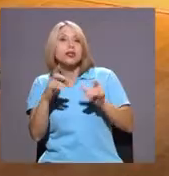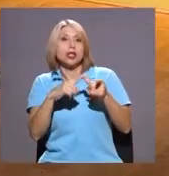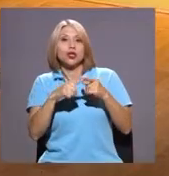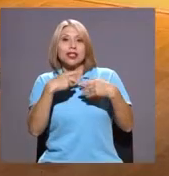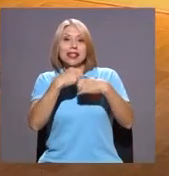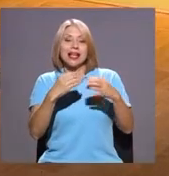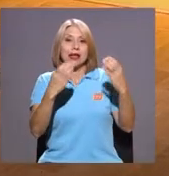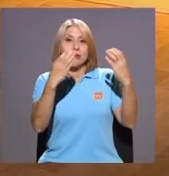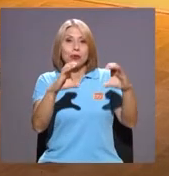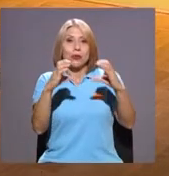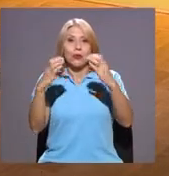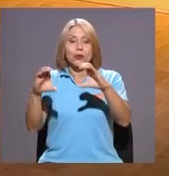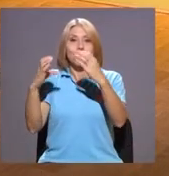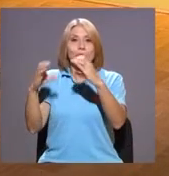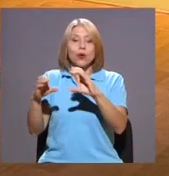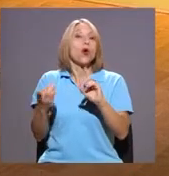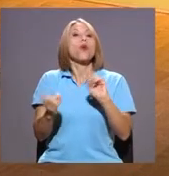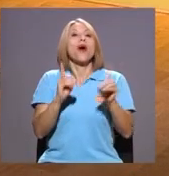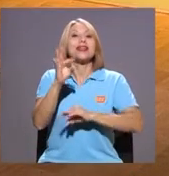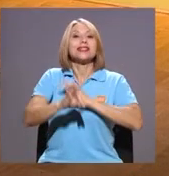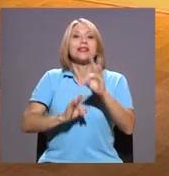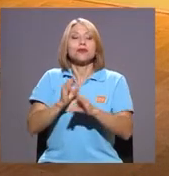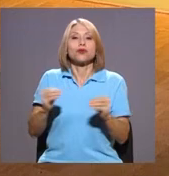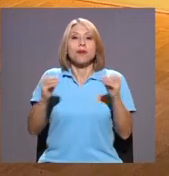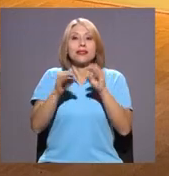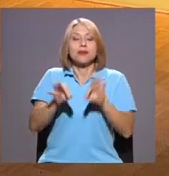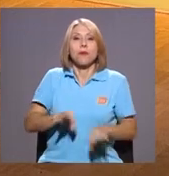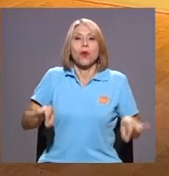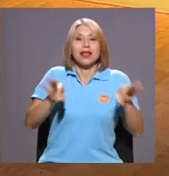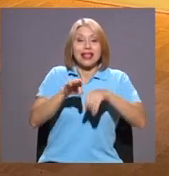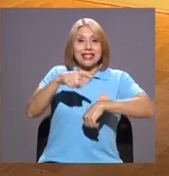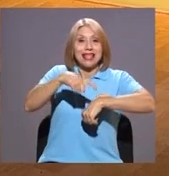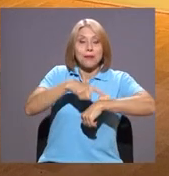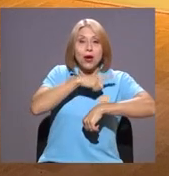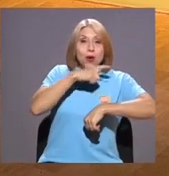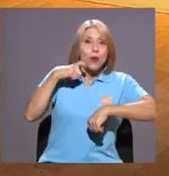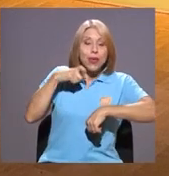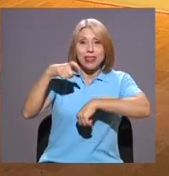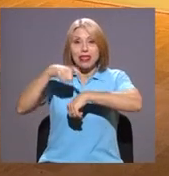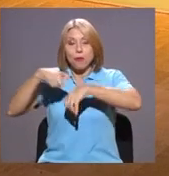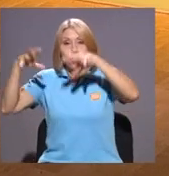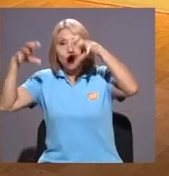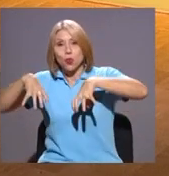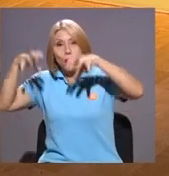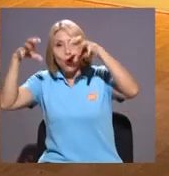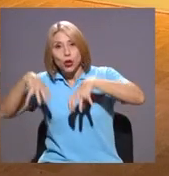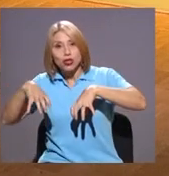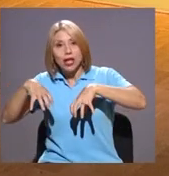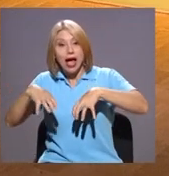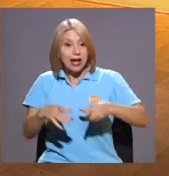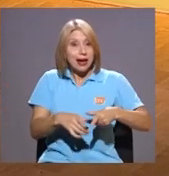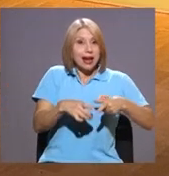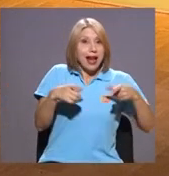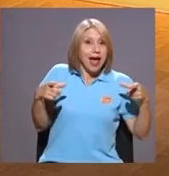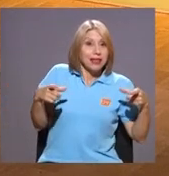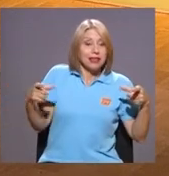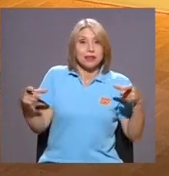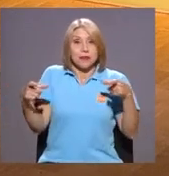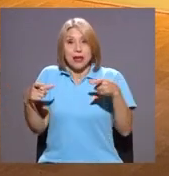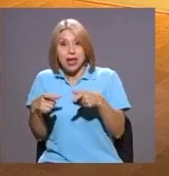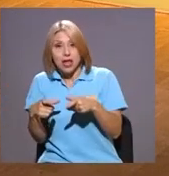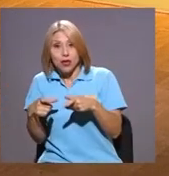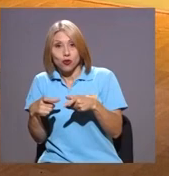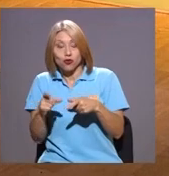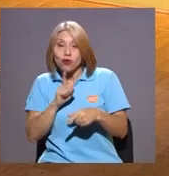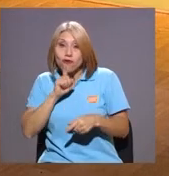importantes en la época seca, en la época lluviosa, si eran grandes, si eran pequeños, si estaban siendo